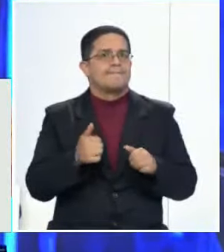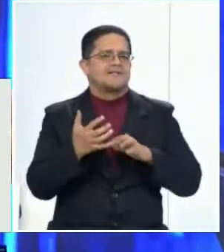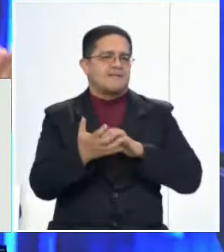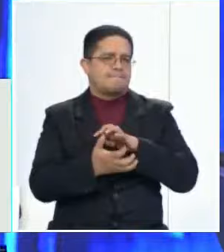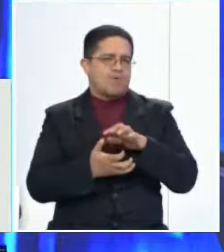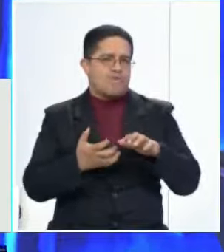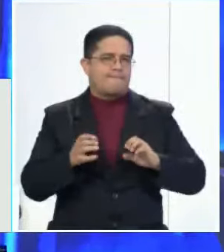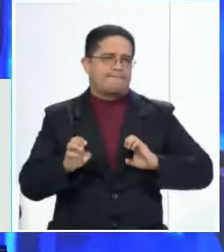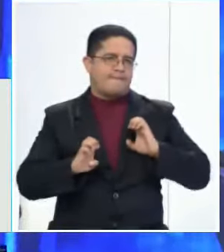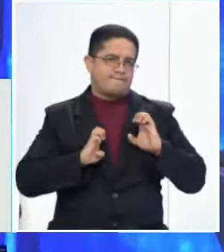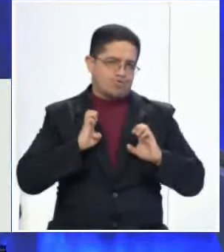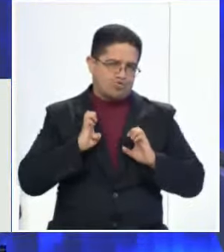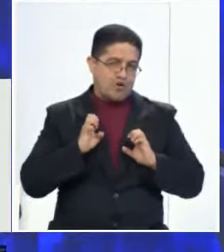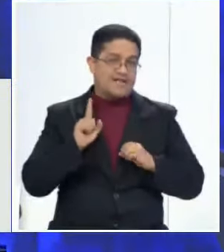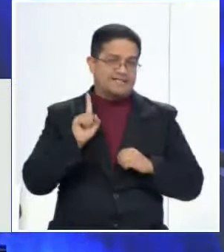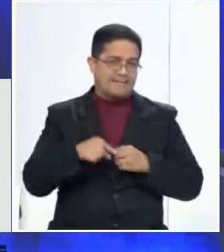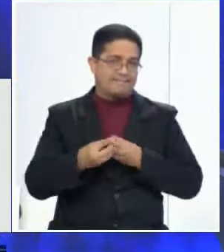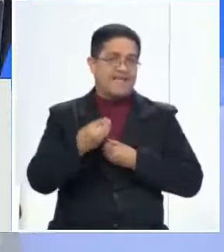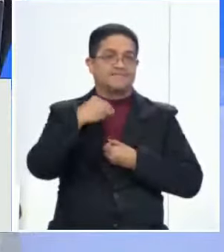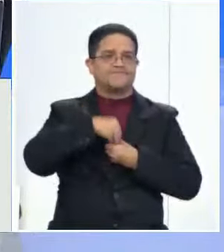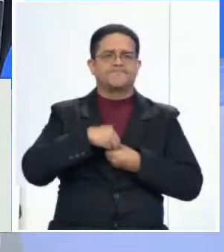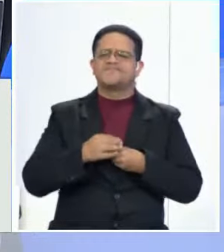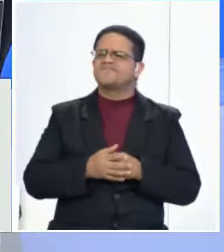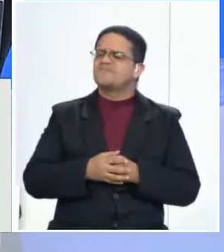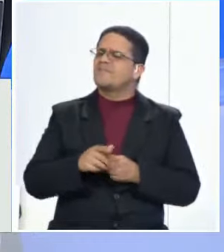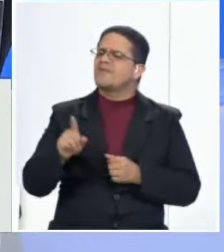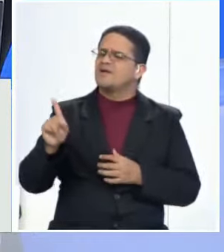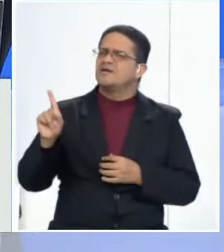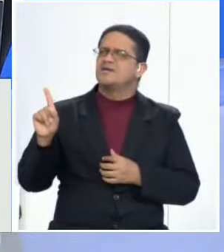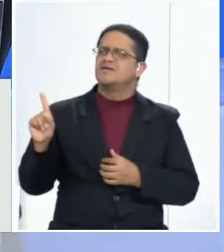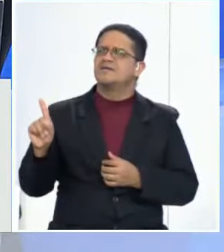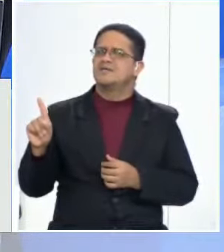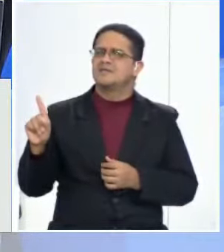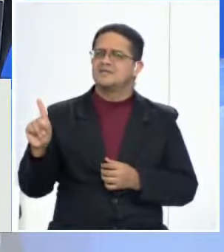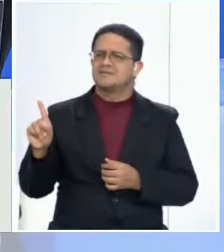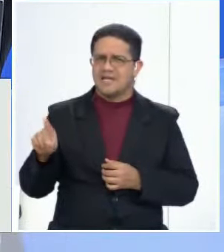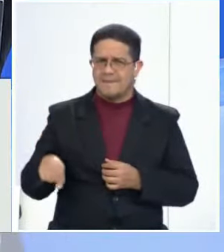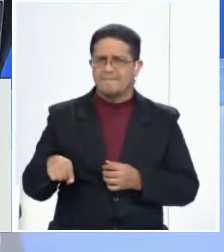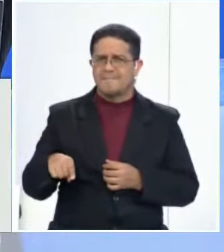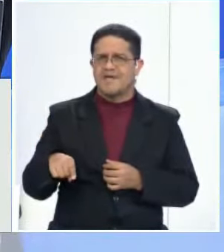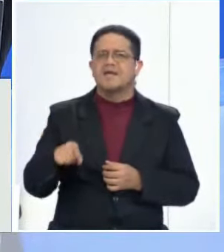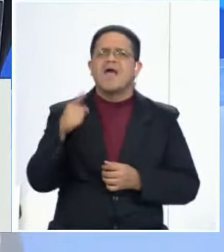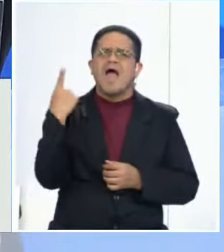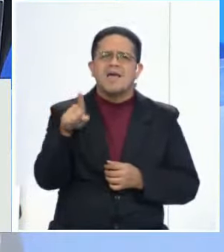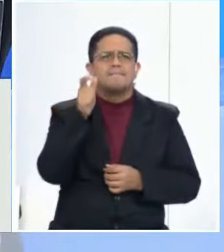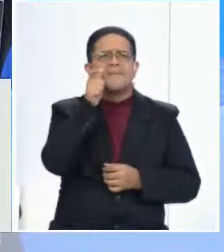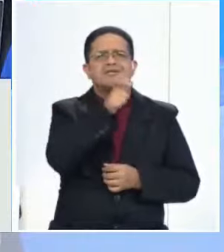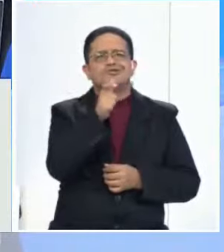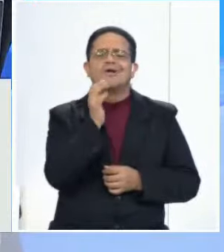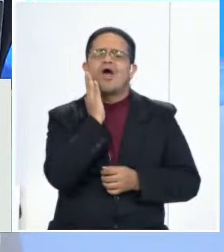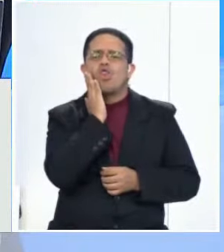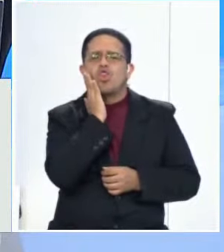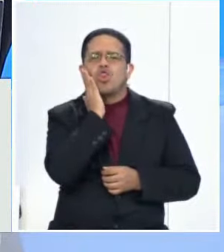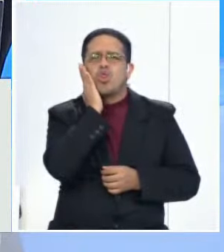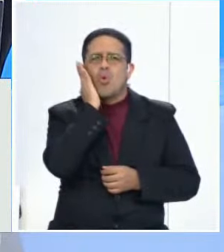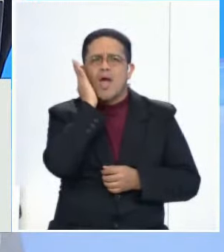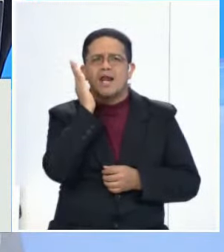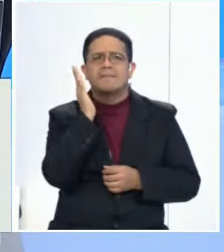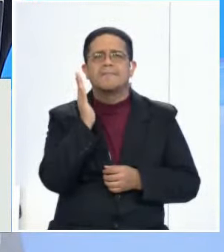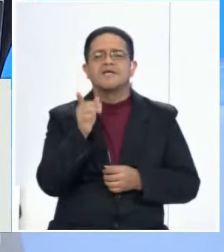¿ok? De esta patología. ¿Se puede considerar también incontinencia urinaria durante el sueño? Pregunto esto, o el descanso, porque nos